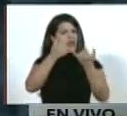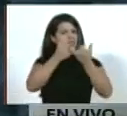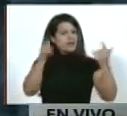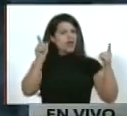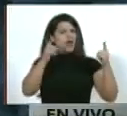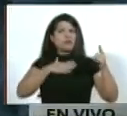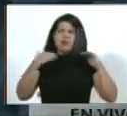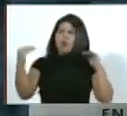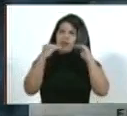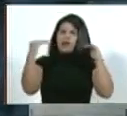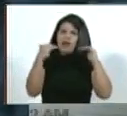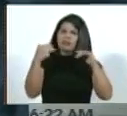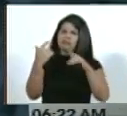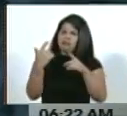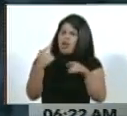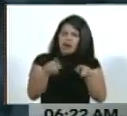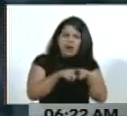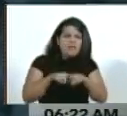igualdad, de fraternidad.